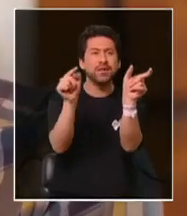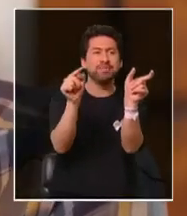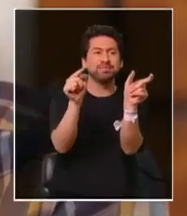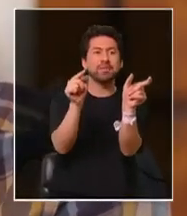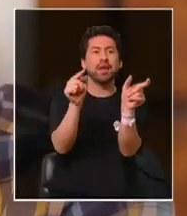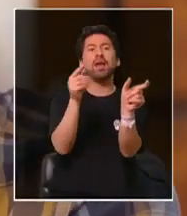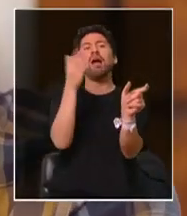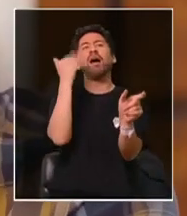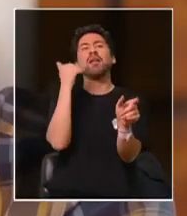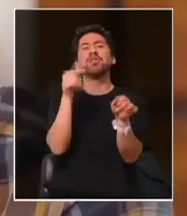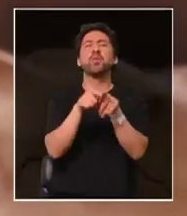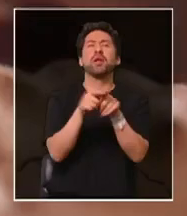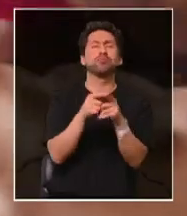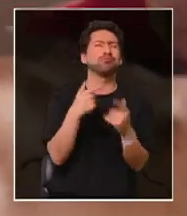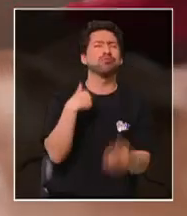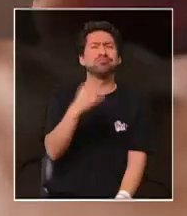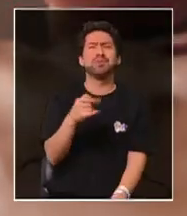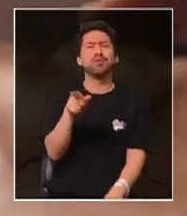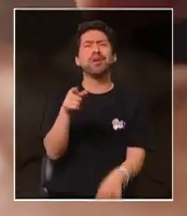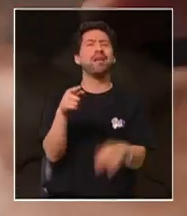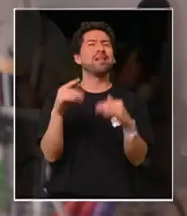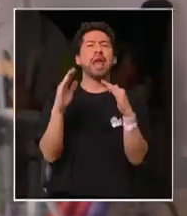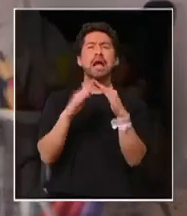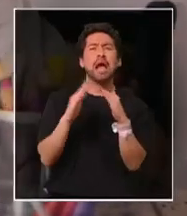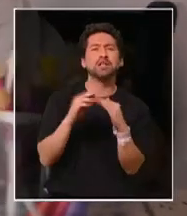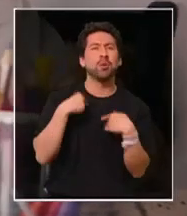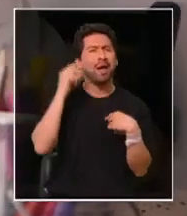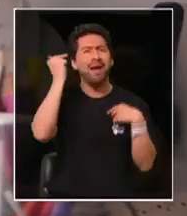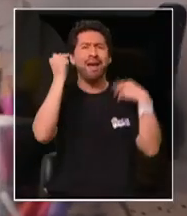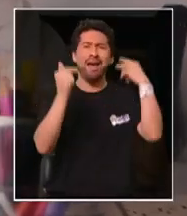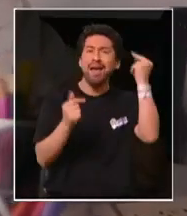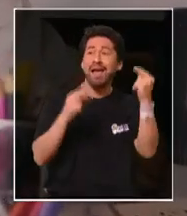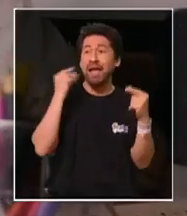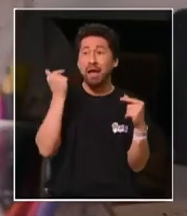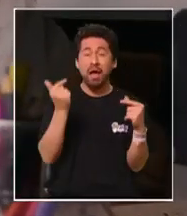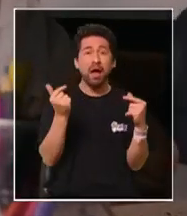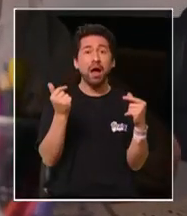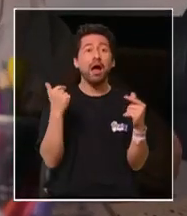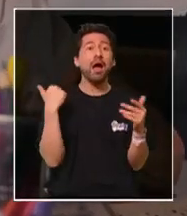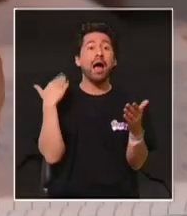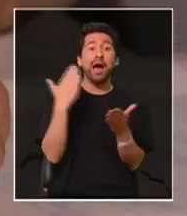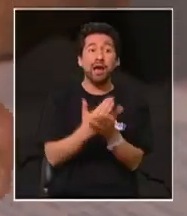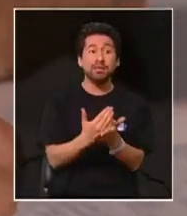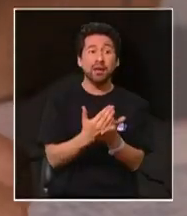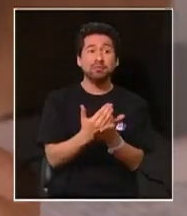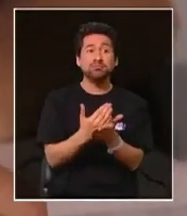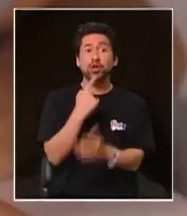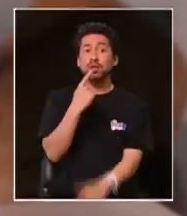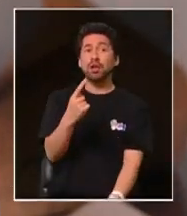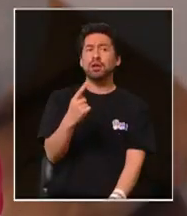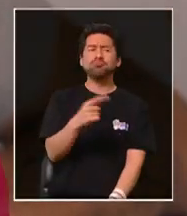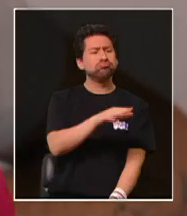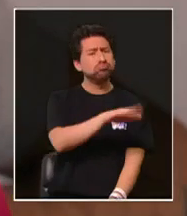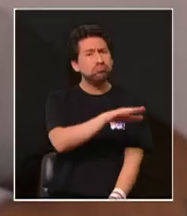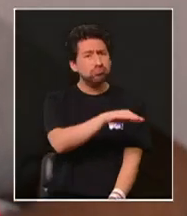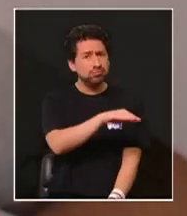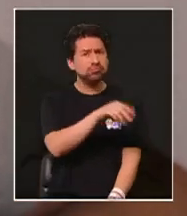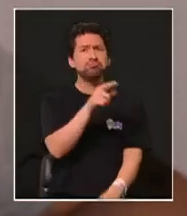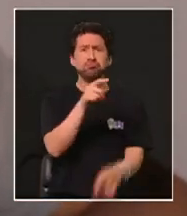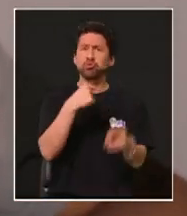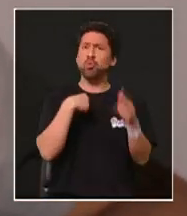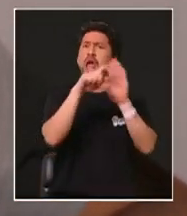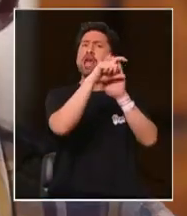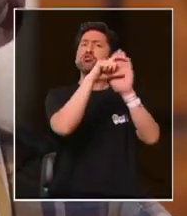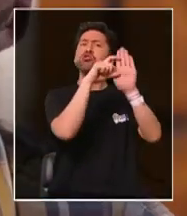Yo siempre en la casa improvisaba. Hasta que llegó un momento que yo le dije, papito, si te hago una